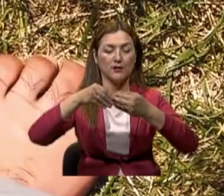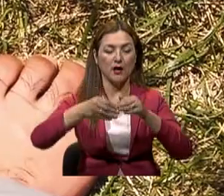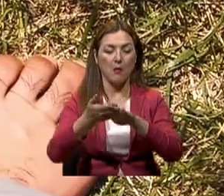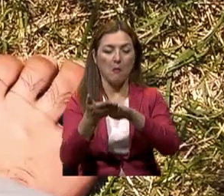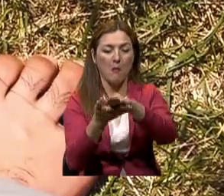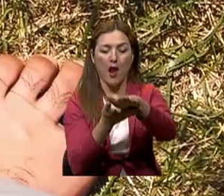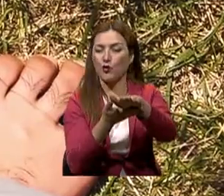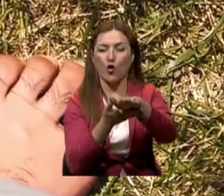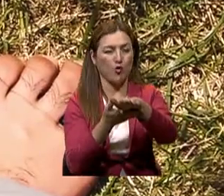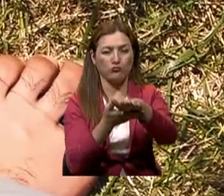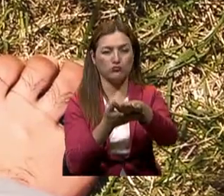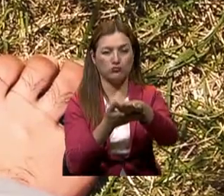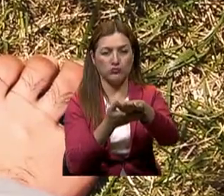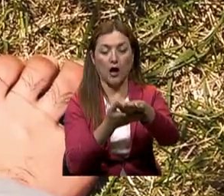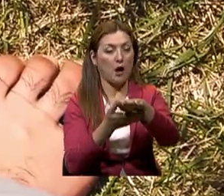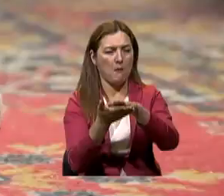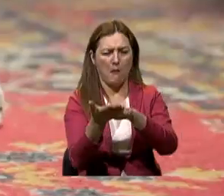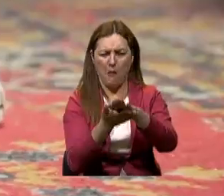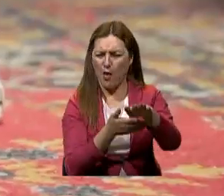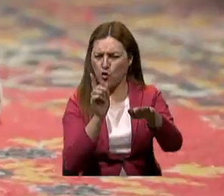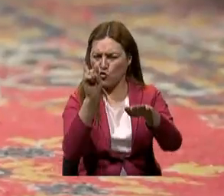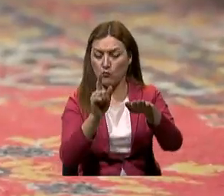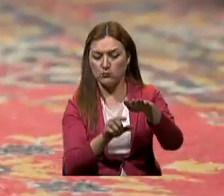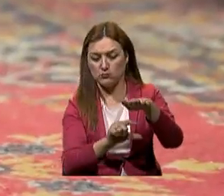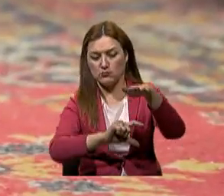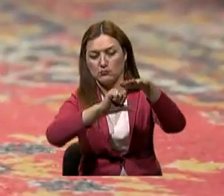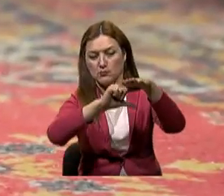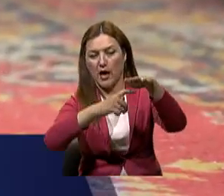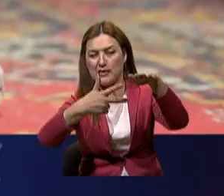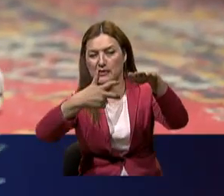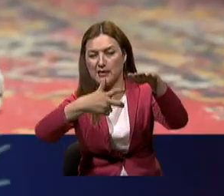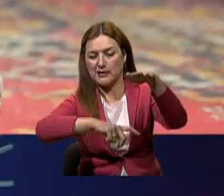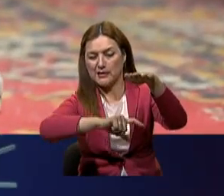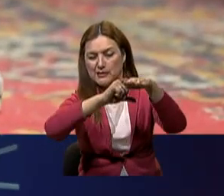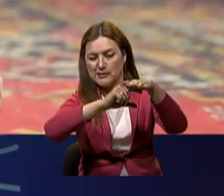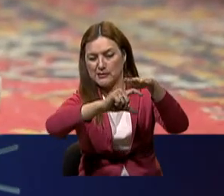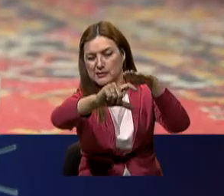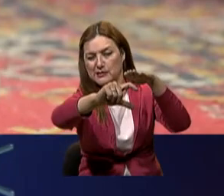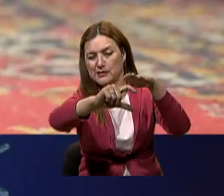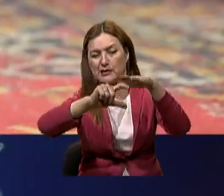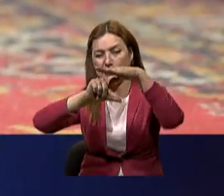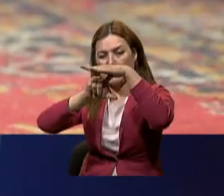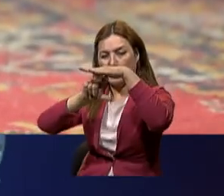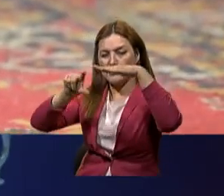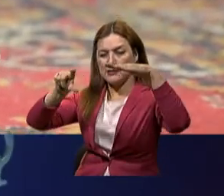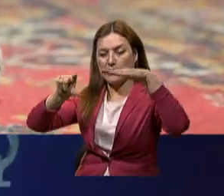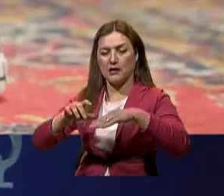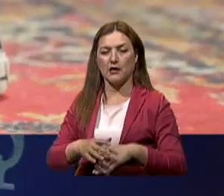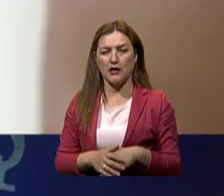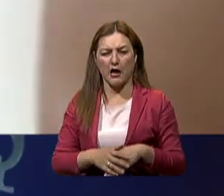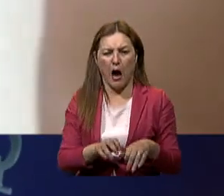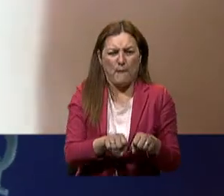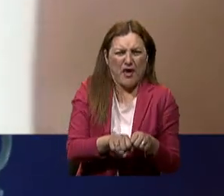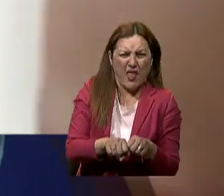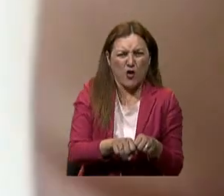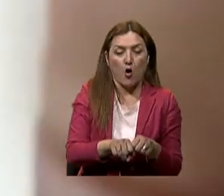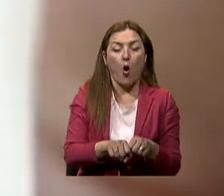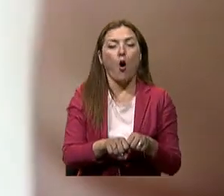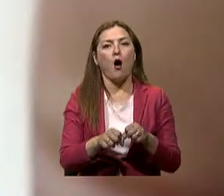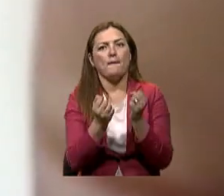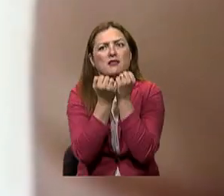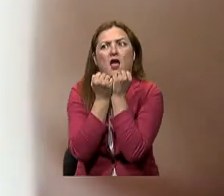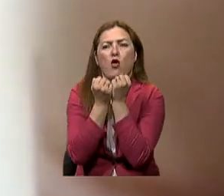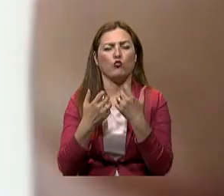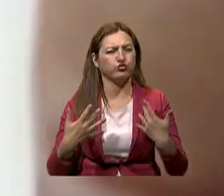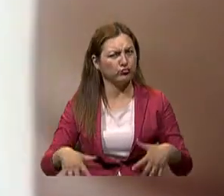lo menos de 3 a 5 centímetros de alto, un calzado que no sea muy ajustado, pero tampoco que sea muy grande. De